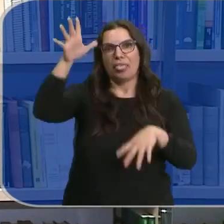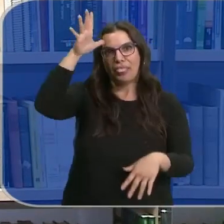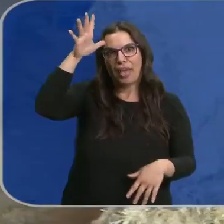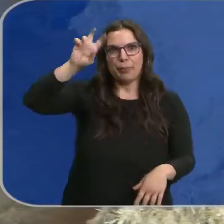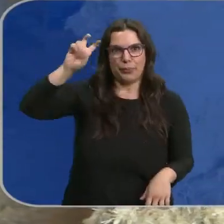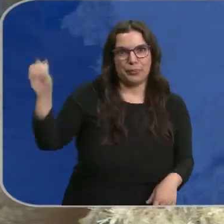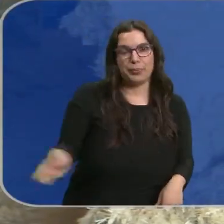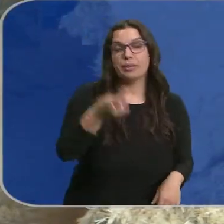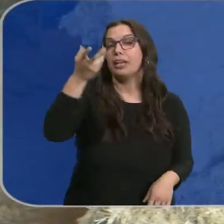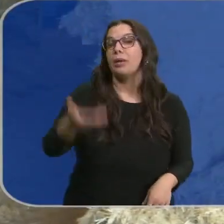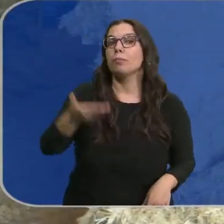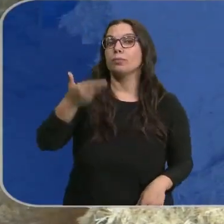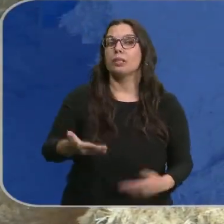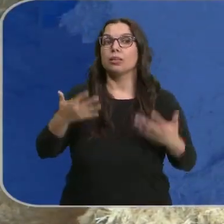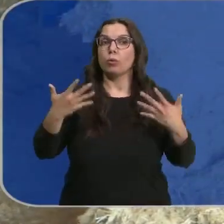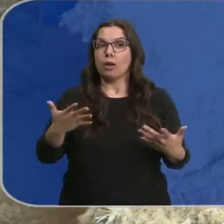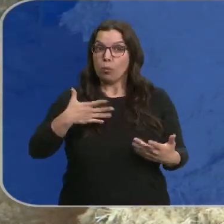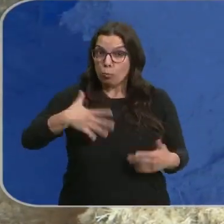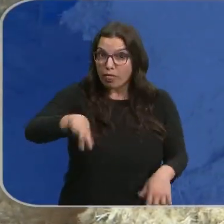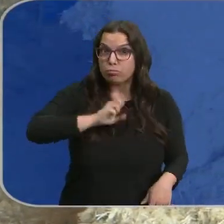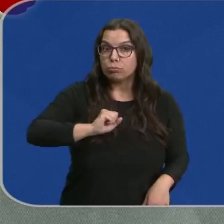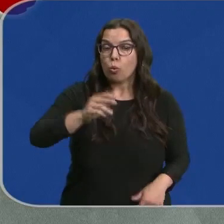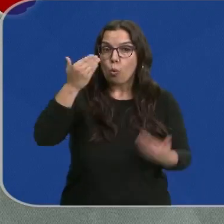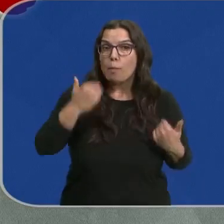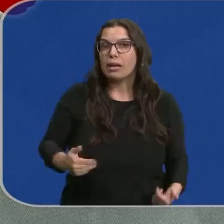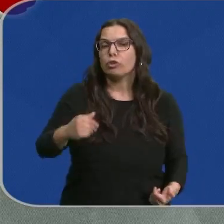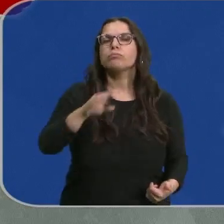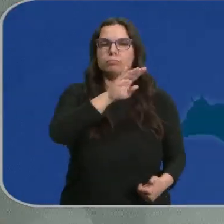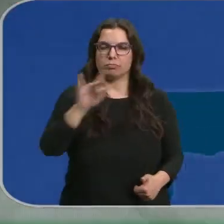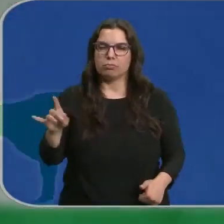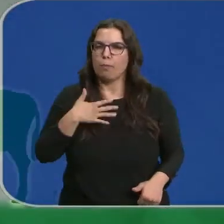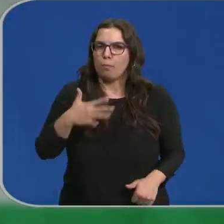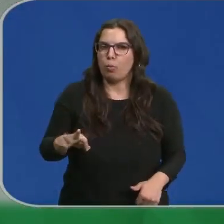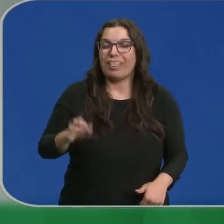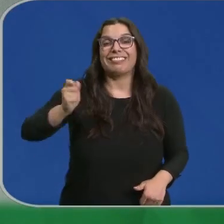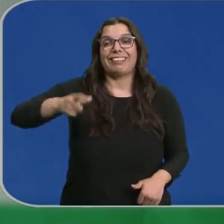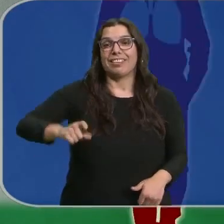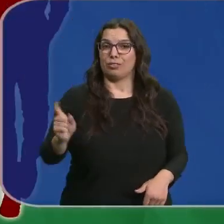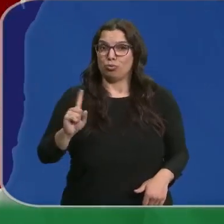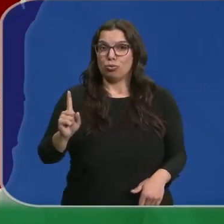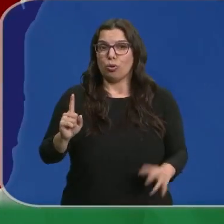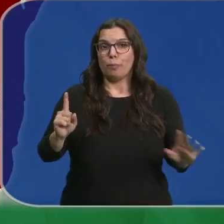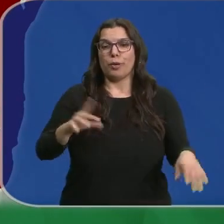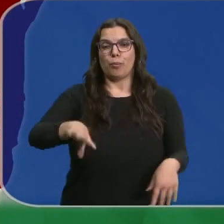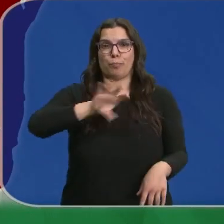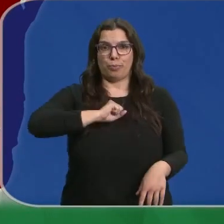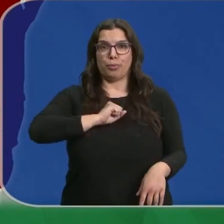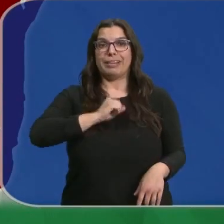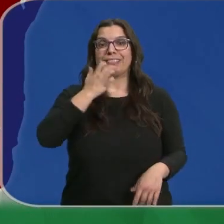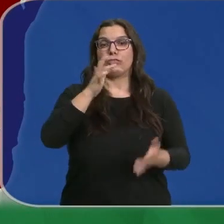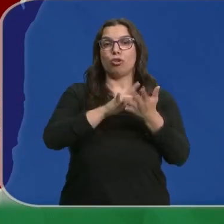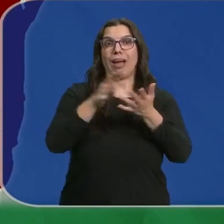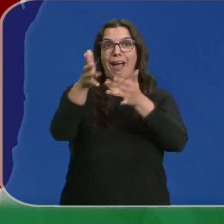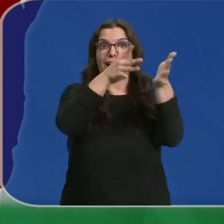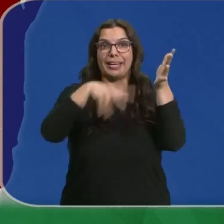en su conjunto. Y la clave, ¿puede transmitirse a los humanos? Sí, puede. Aunque no es frecuente, el contagio se produce por